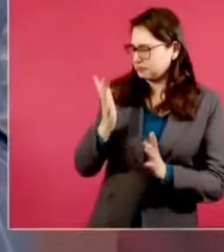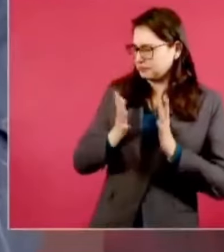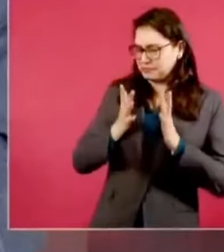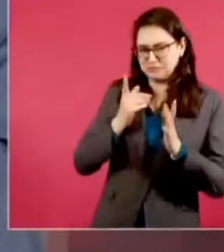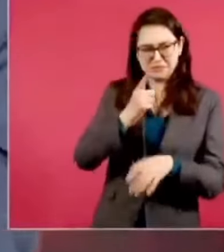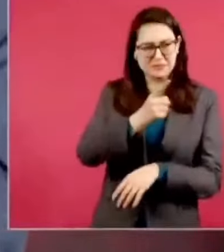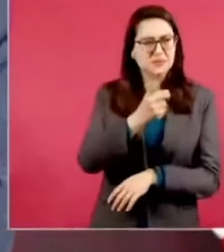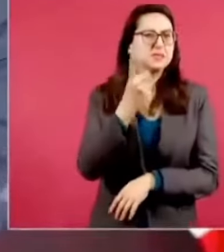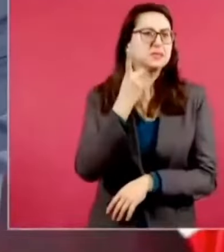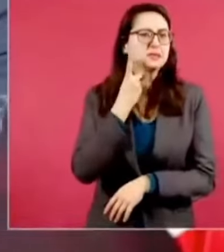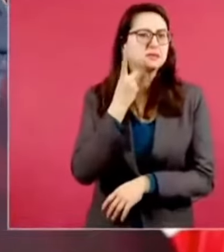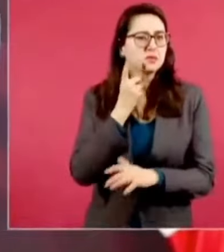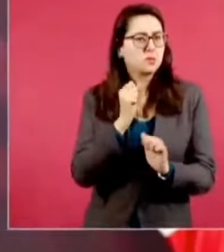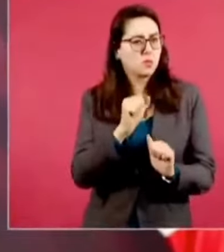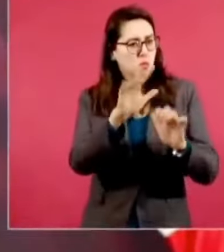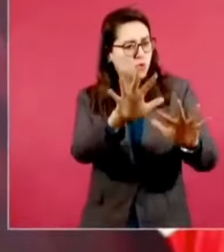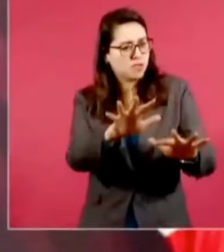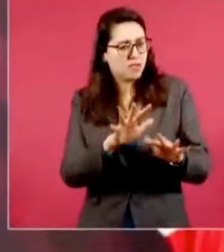esa ley